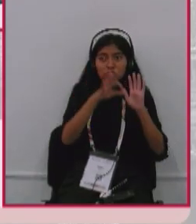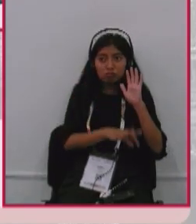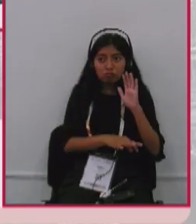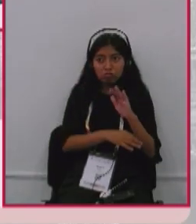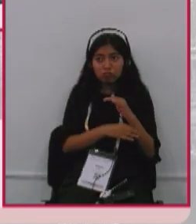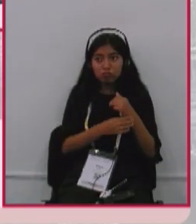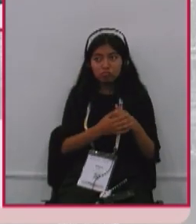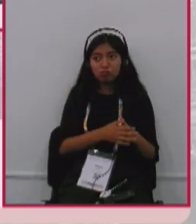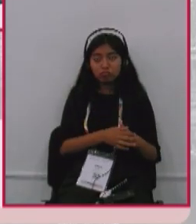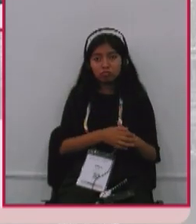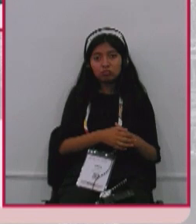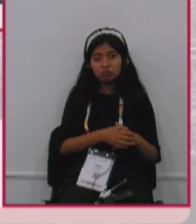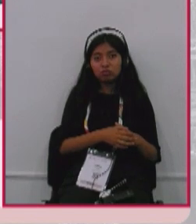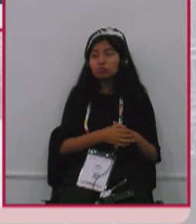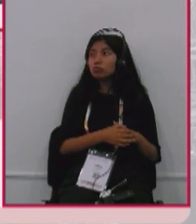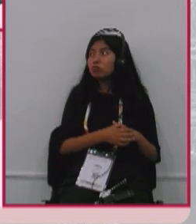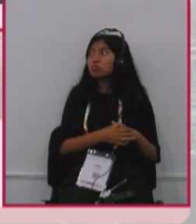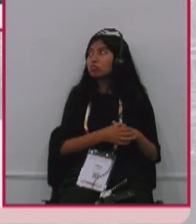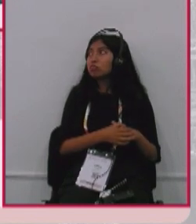secundaria.